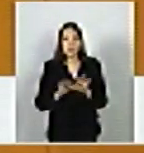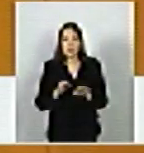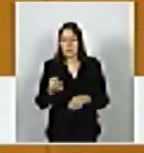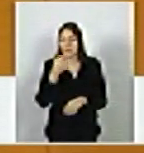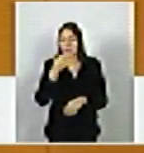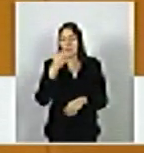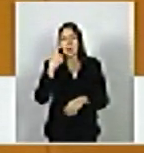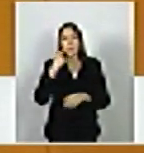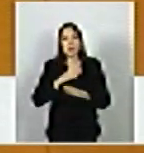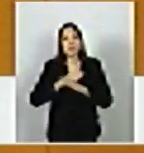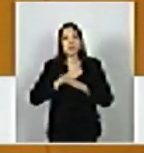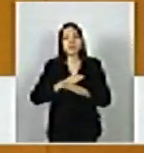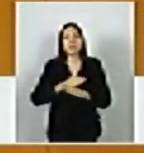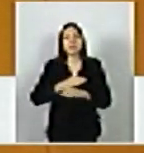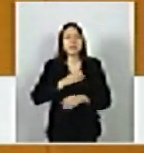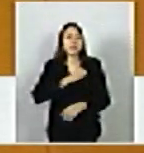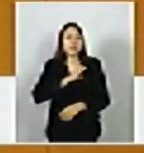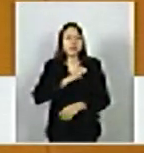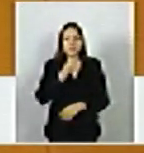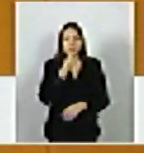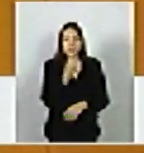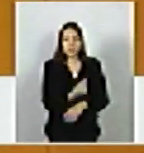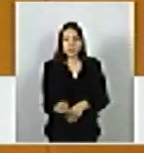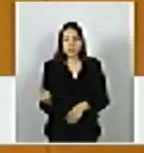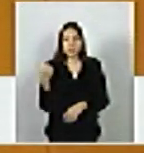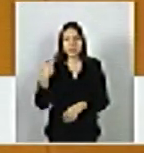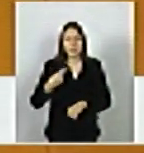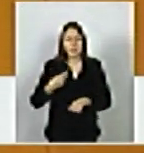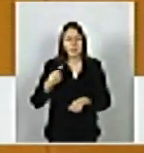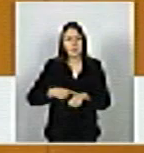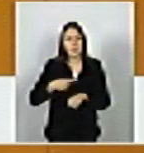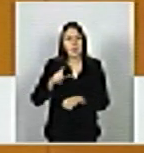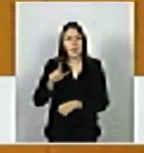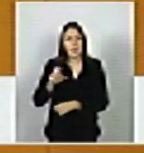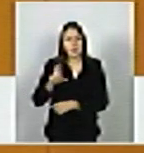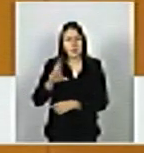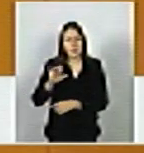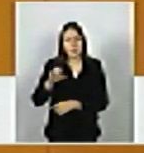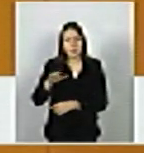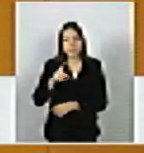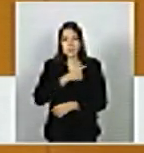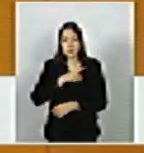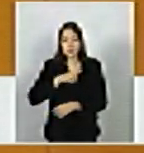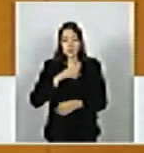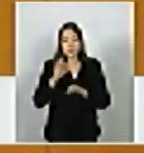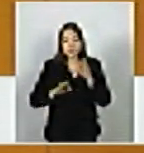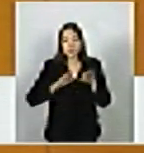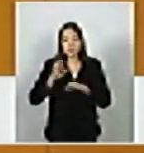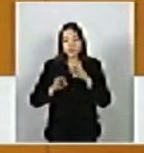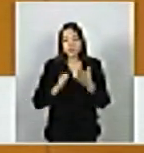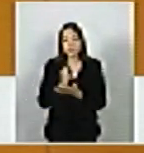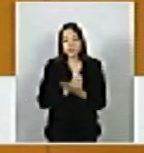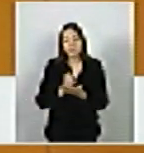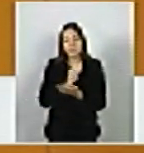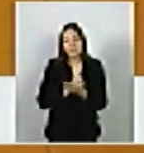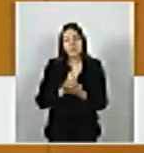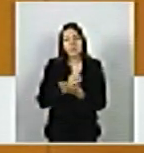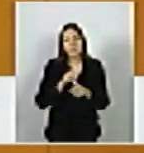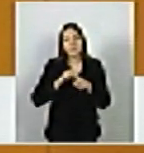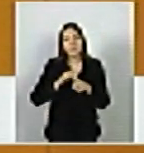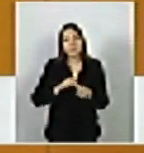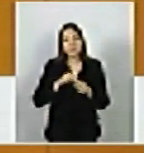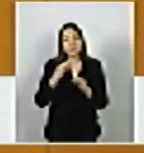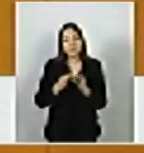la leucemia infantil. Con un tratamiento continuo, la expectativa de superar la enfermedad en México es